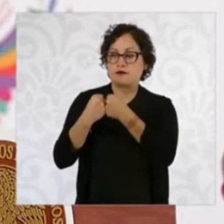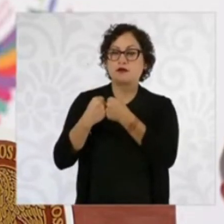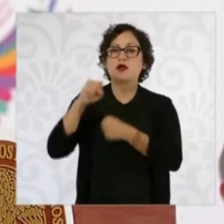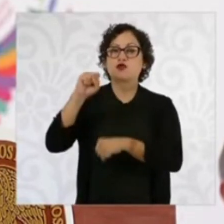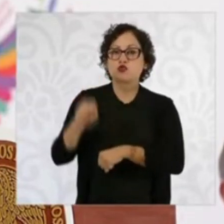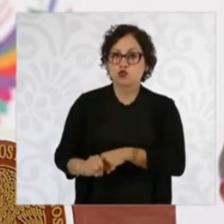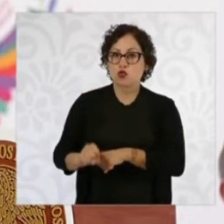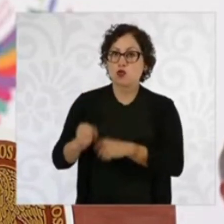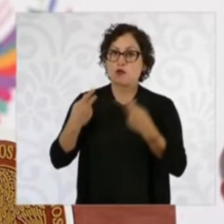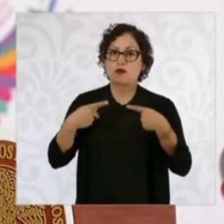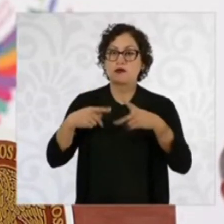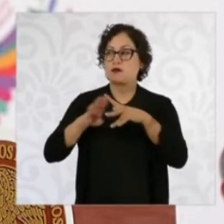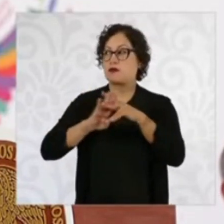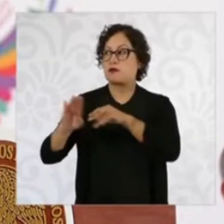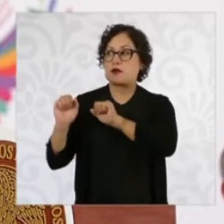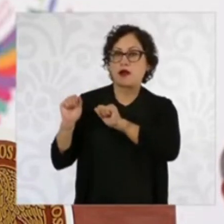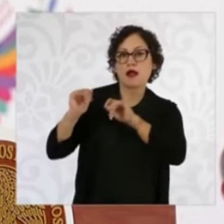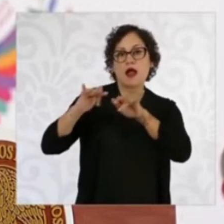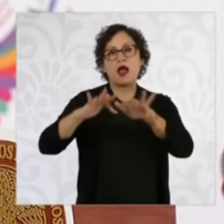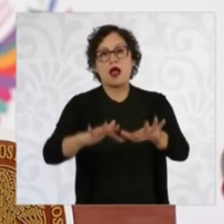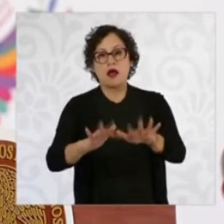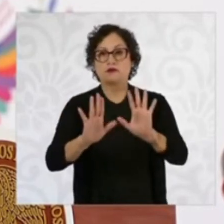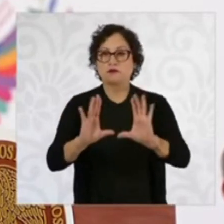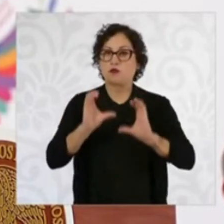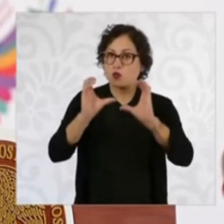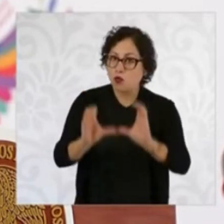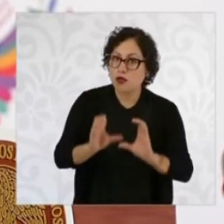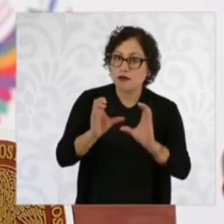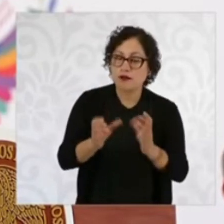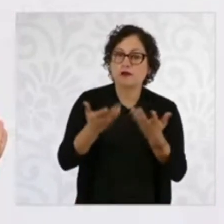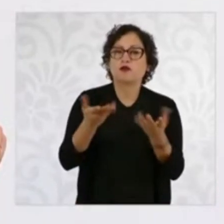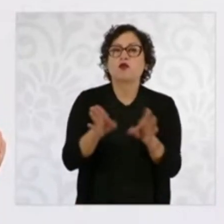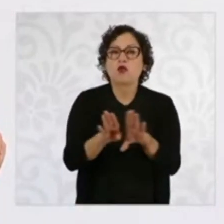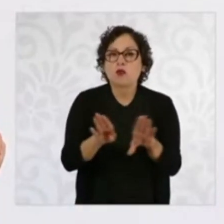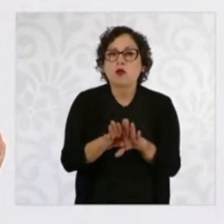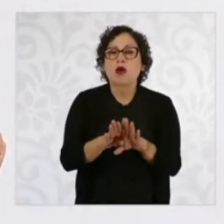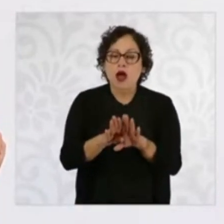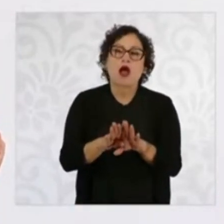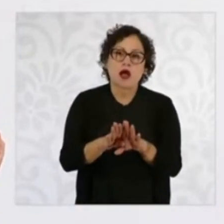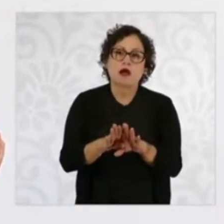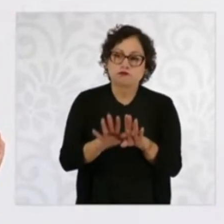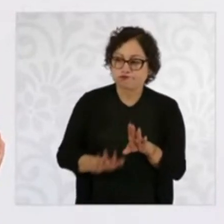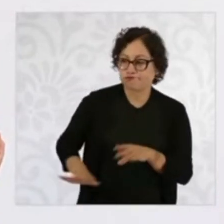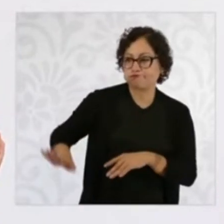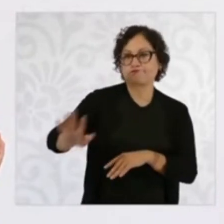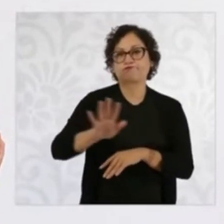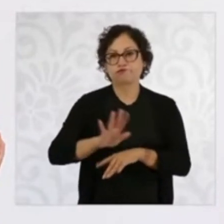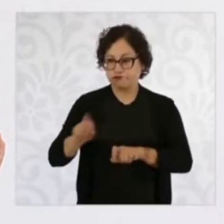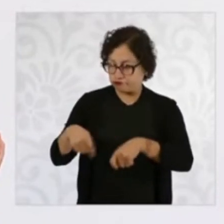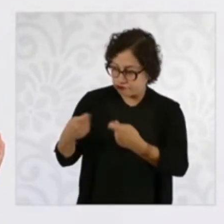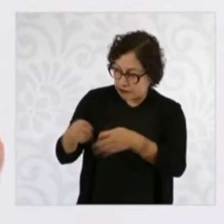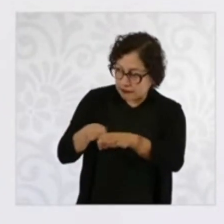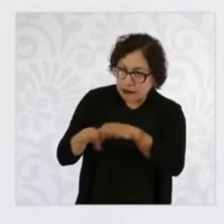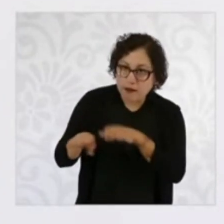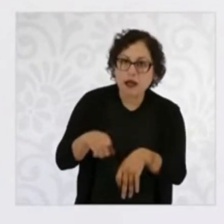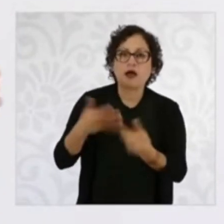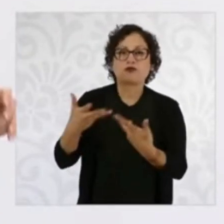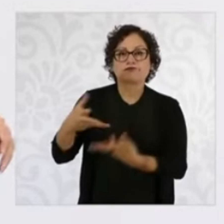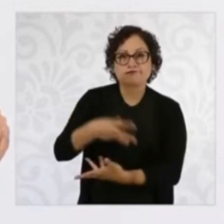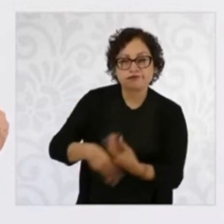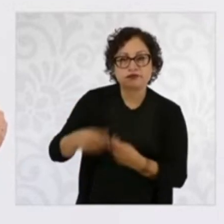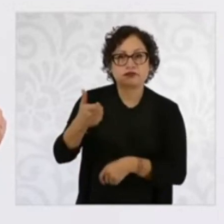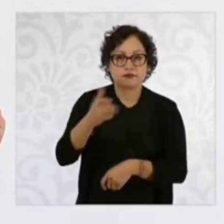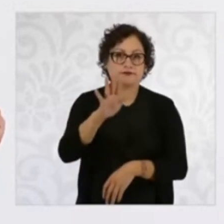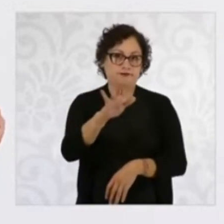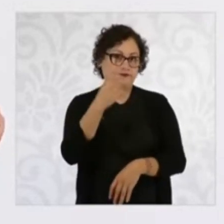de la forma más humanitaria posible, que es ofreciendo empleo y desarrollo en toda esta zona. Chiapas, como